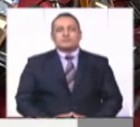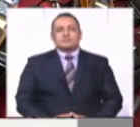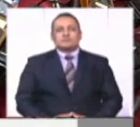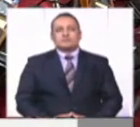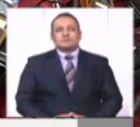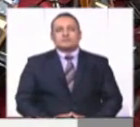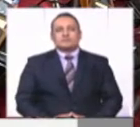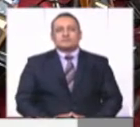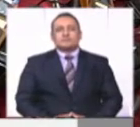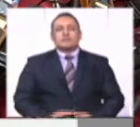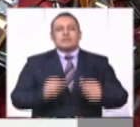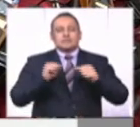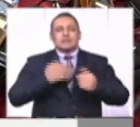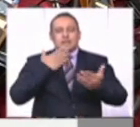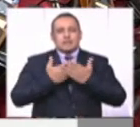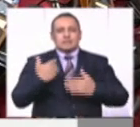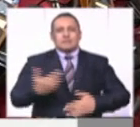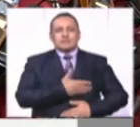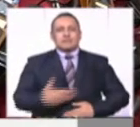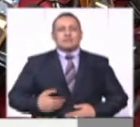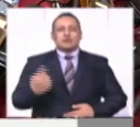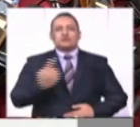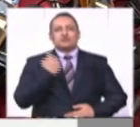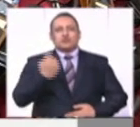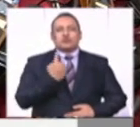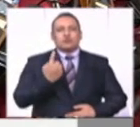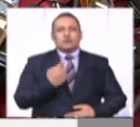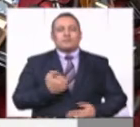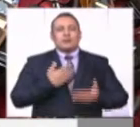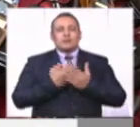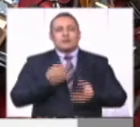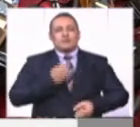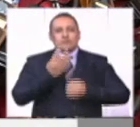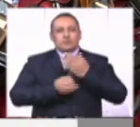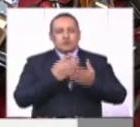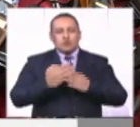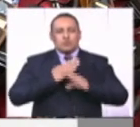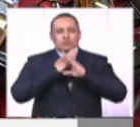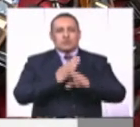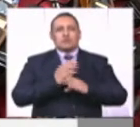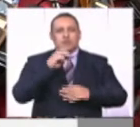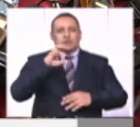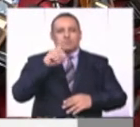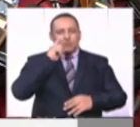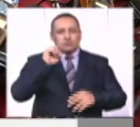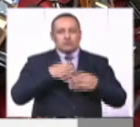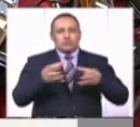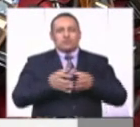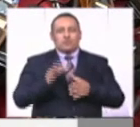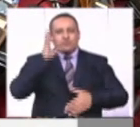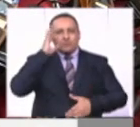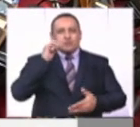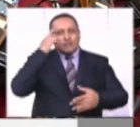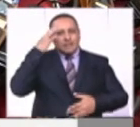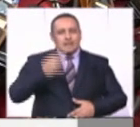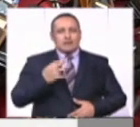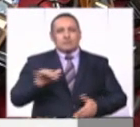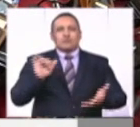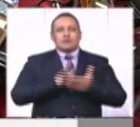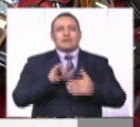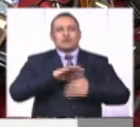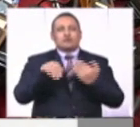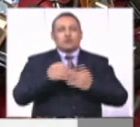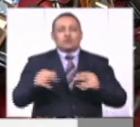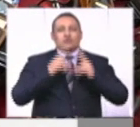minuto Sí gracias presidente solo para comentar o para oponernos a la moción como fuerza popular consideramos que estos